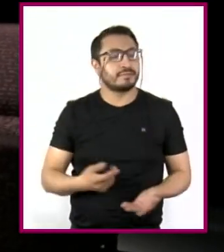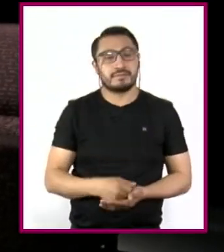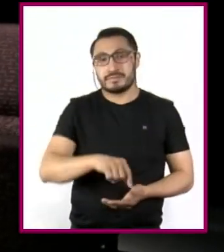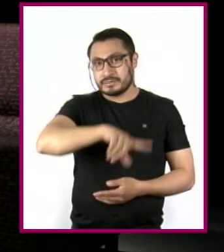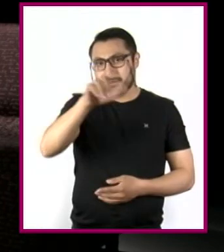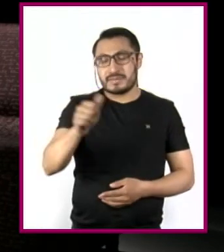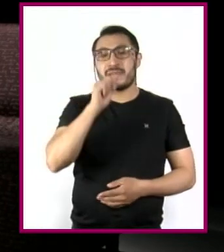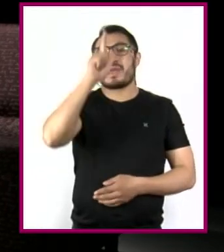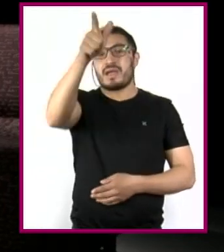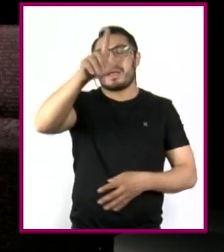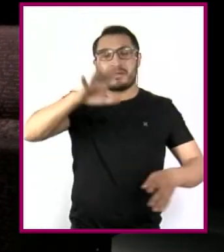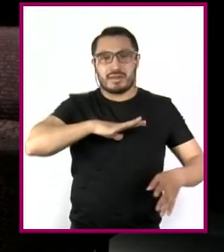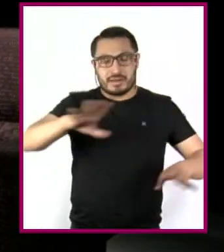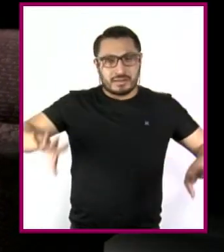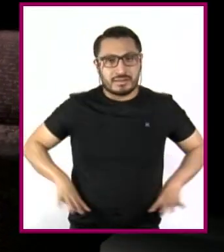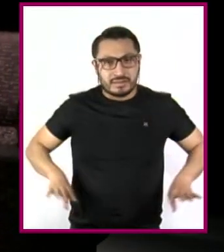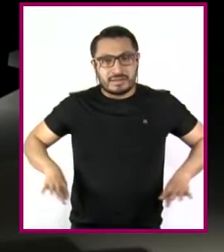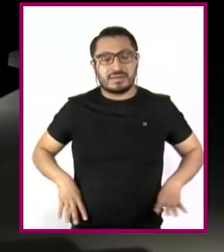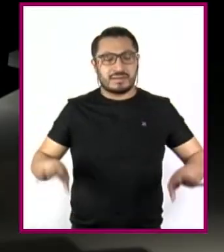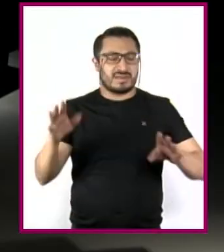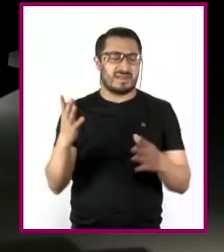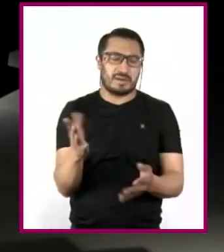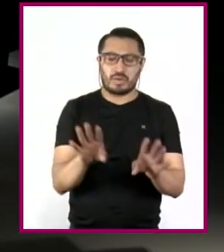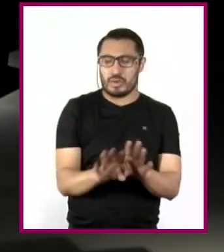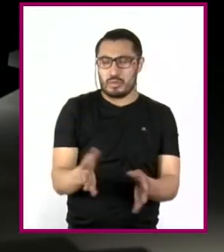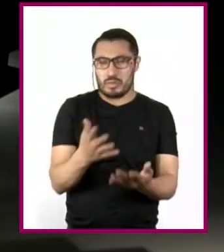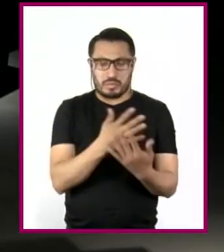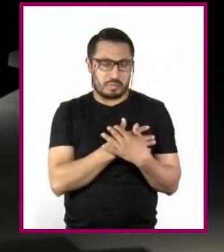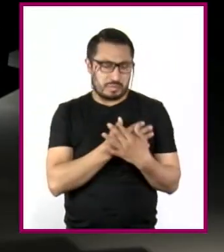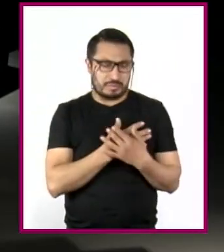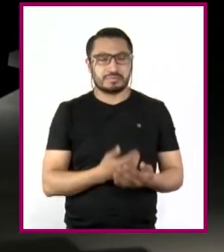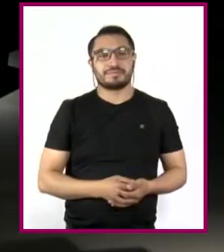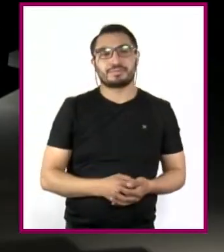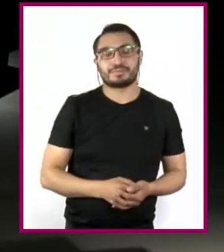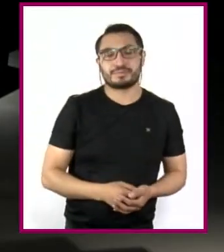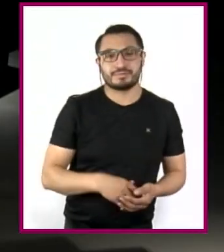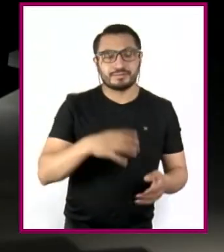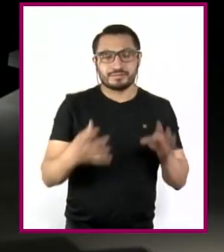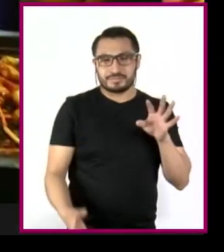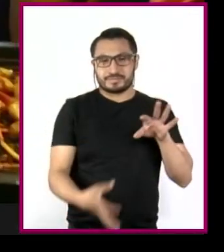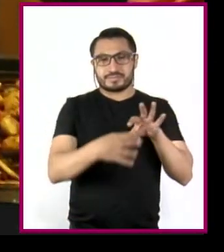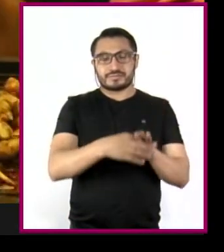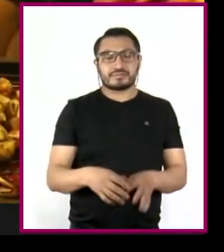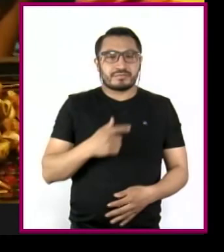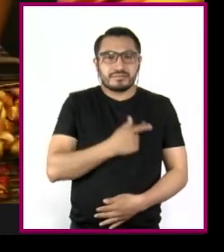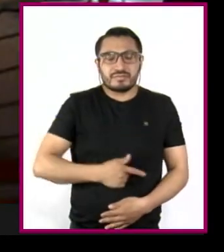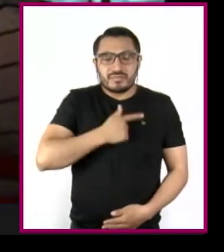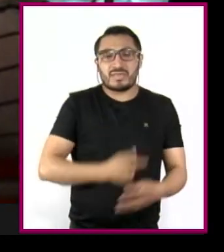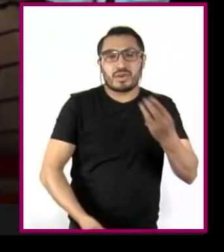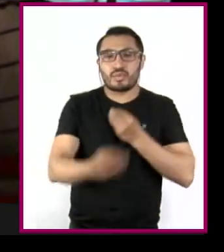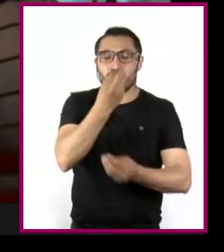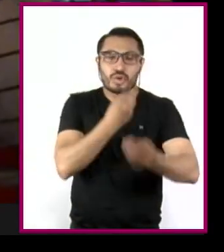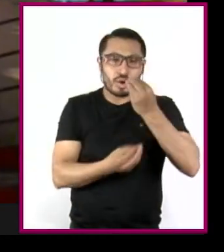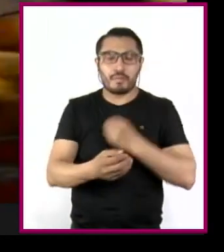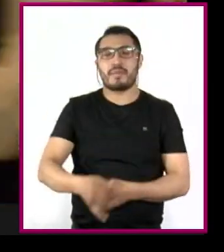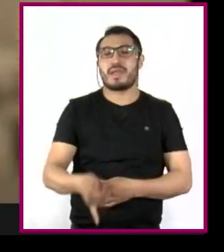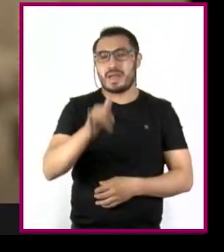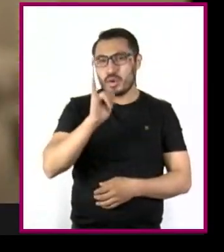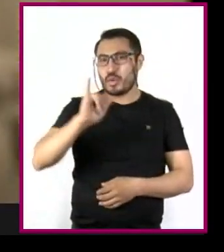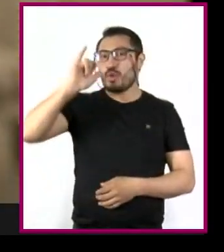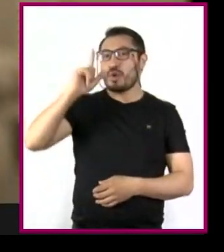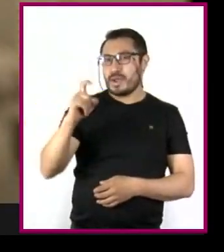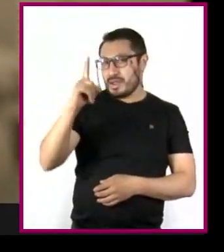alma adquirió un carácter más sensual. Se asociaron a ella los placeres propios de comer, beber